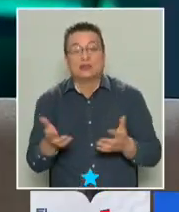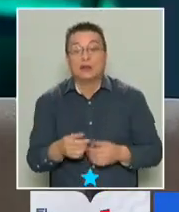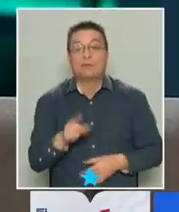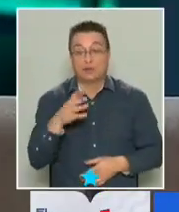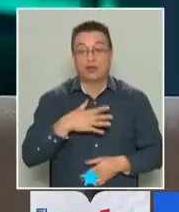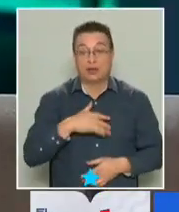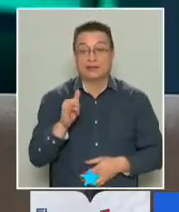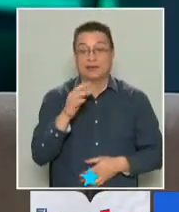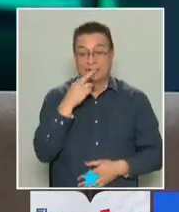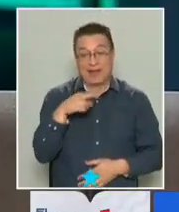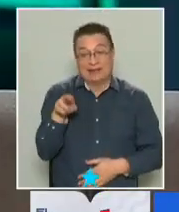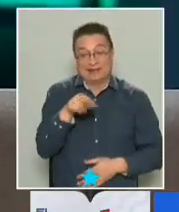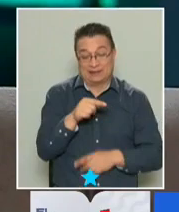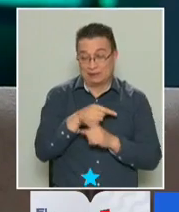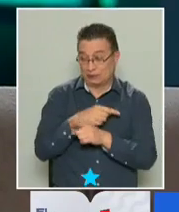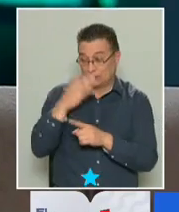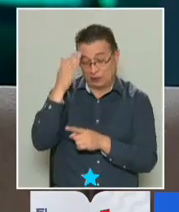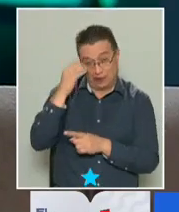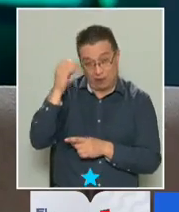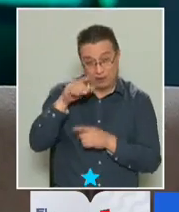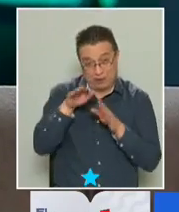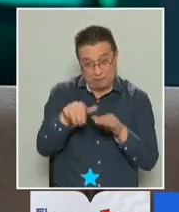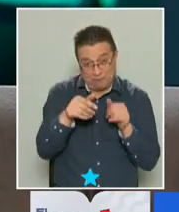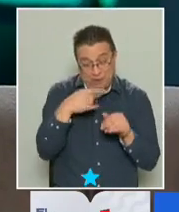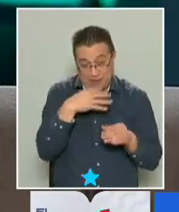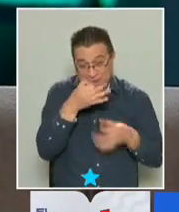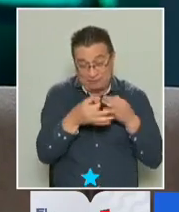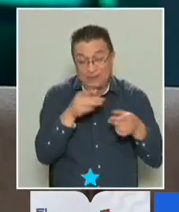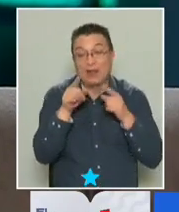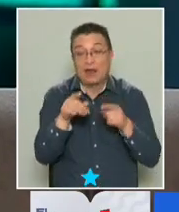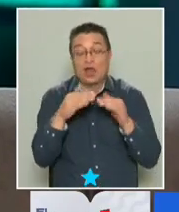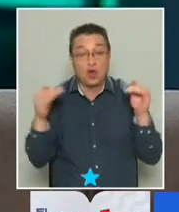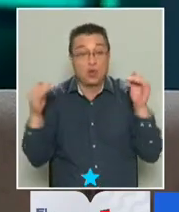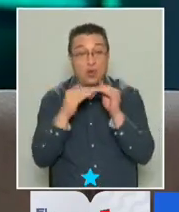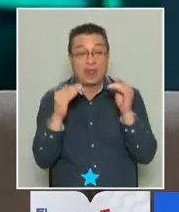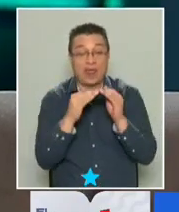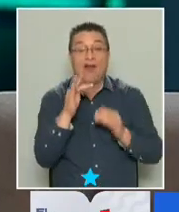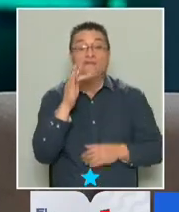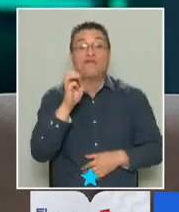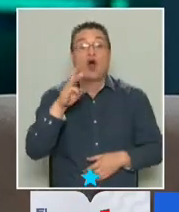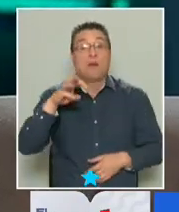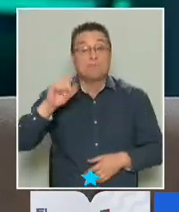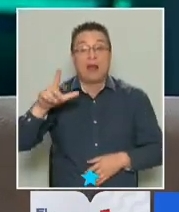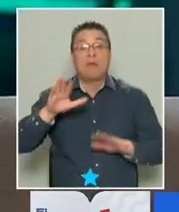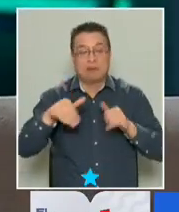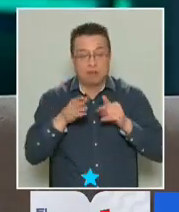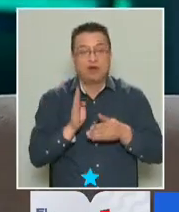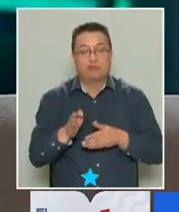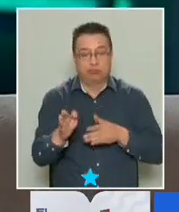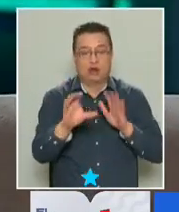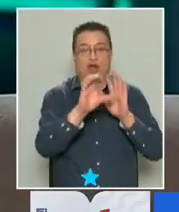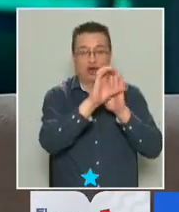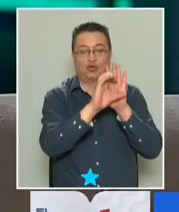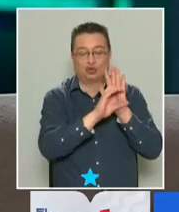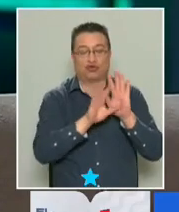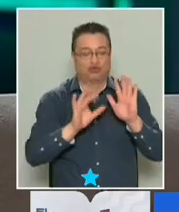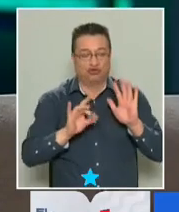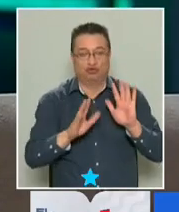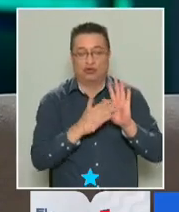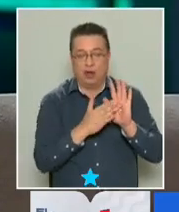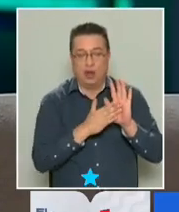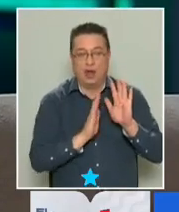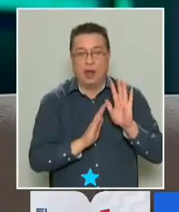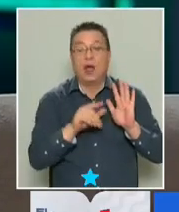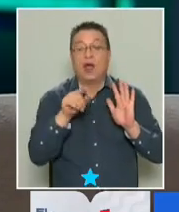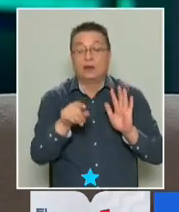quisiera retomar el punto de vista de jose manuel y la verdad es que la igualdad formal va a permanecer en la constituciones de igualdad de trato yo creo que